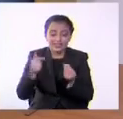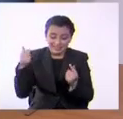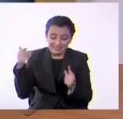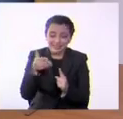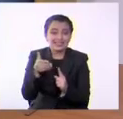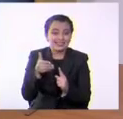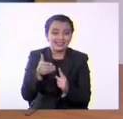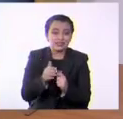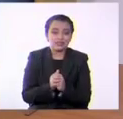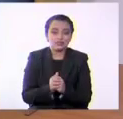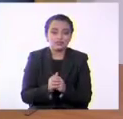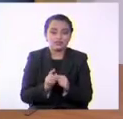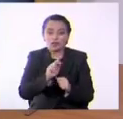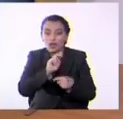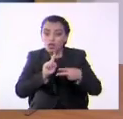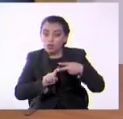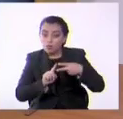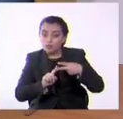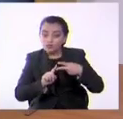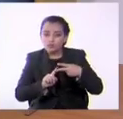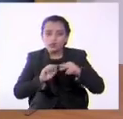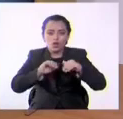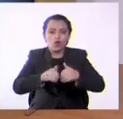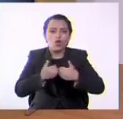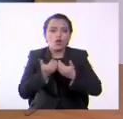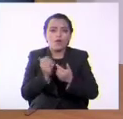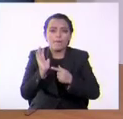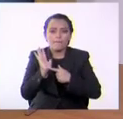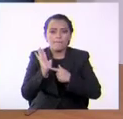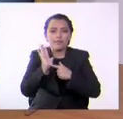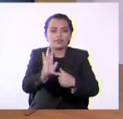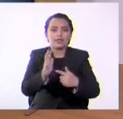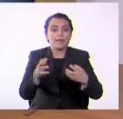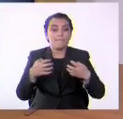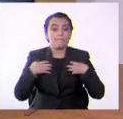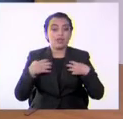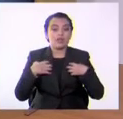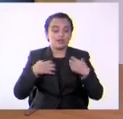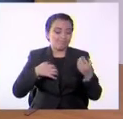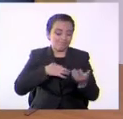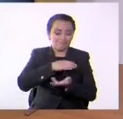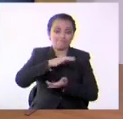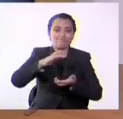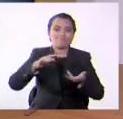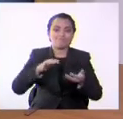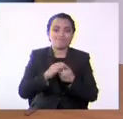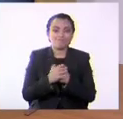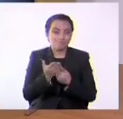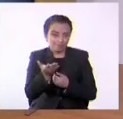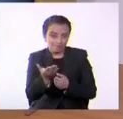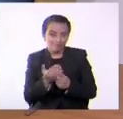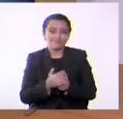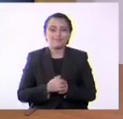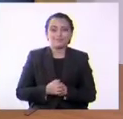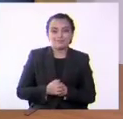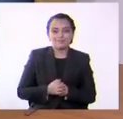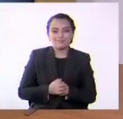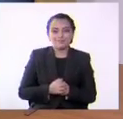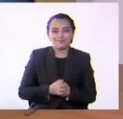es cómo se reflejan estos impactos en la vida y también en el medio ambiente. ¿Vamos a verlo, Candy? Muy bien,